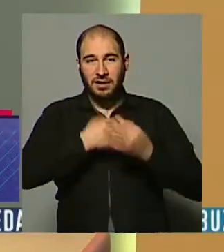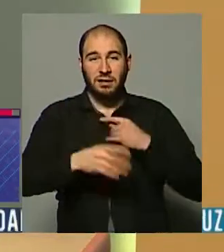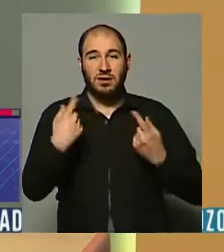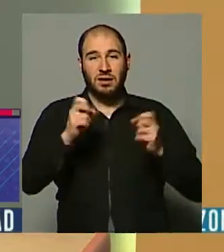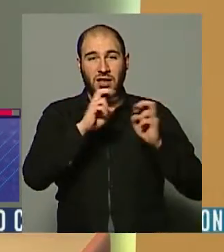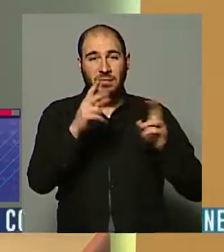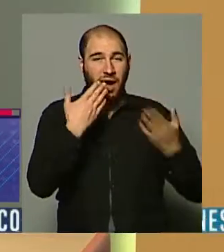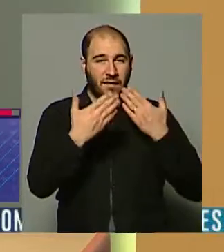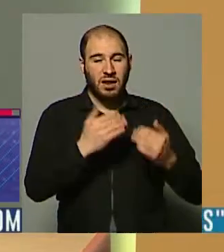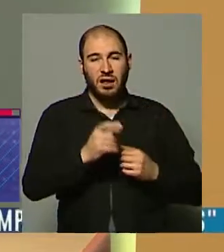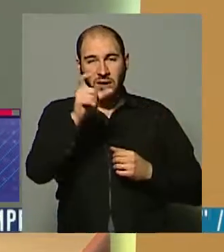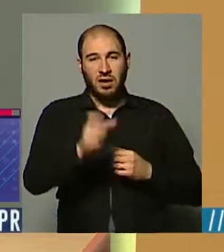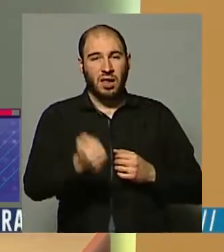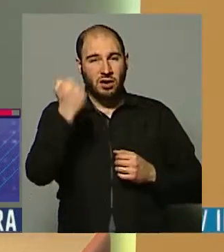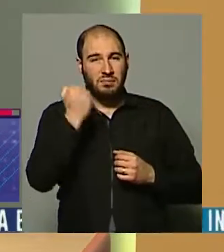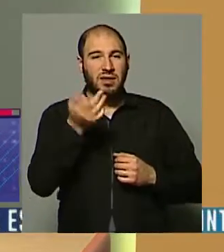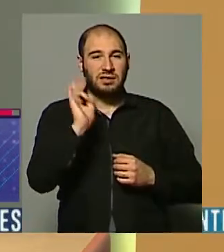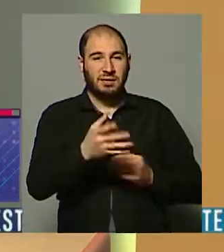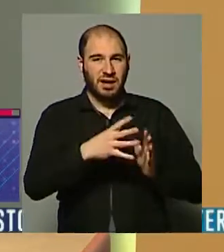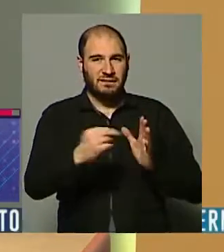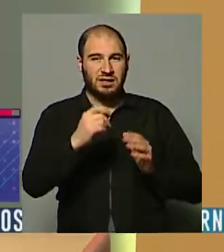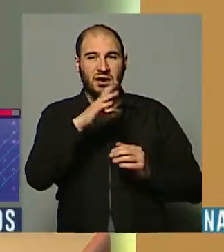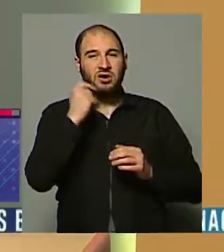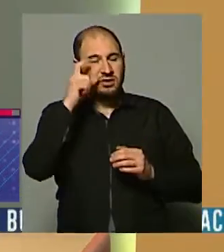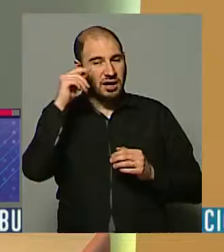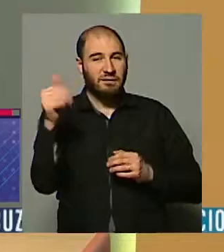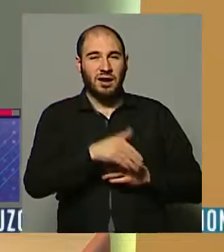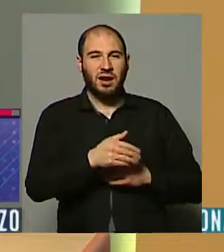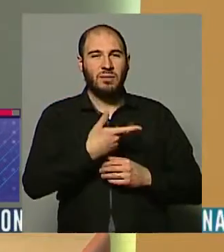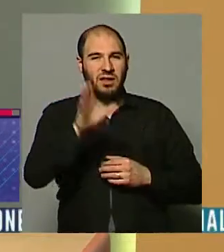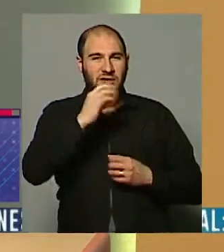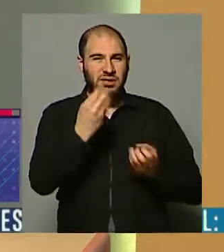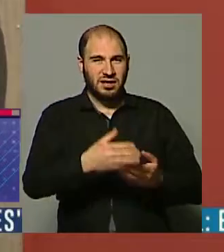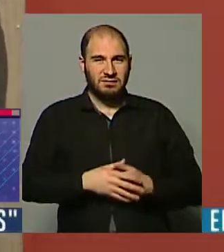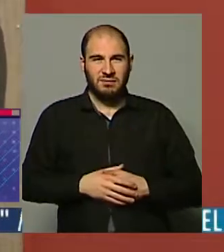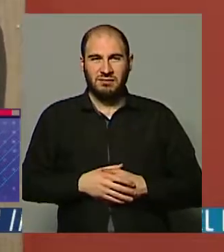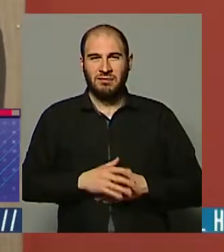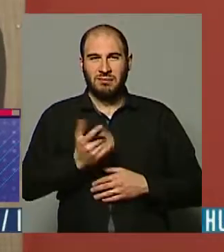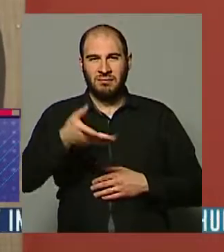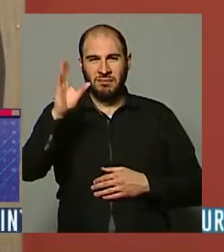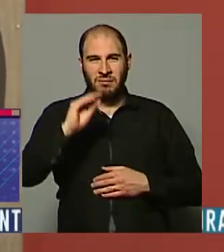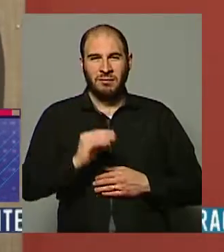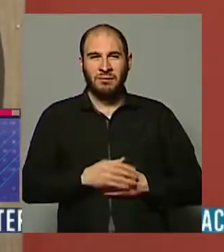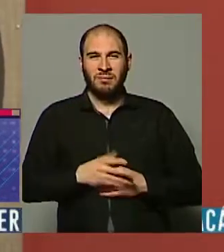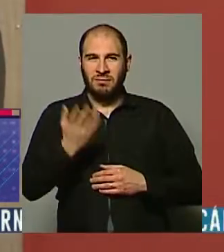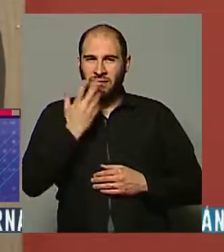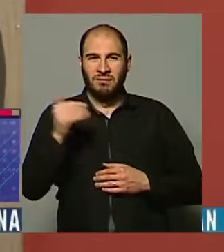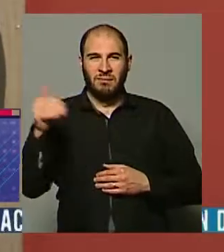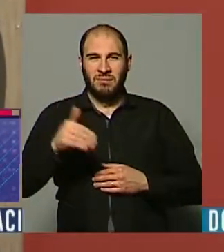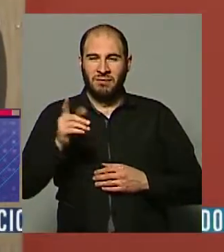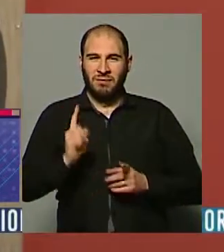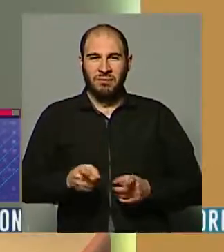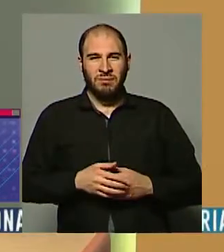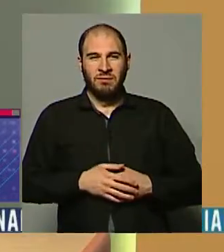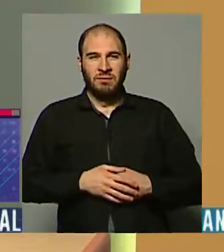hablar de tema, nuestro economista de referencia, José Vargas, está con nosotros en el piso. Buenas noches, José. Muy buenas noches, un gusto y un placer como